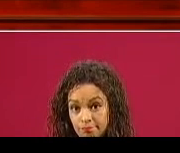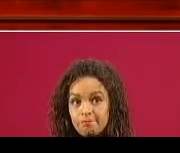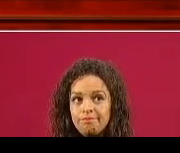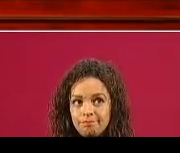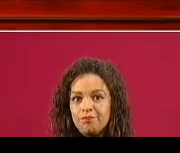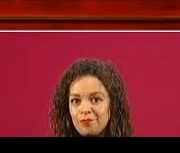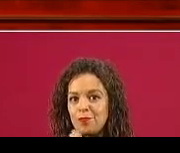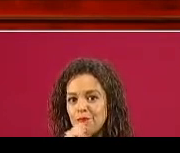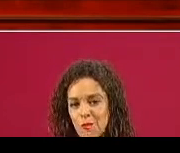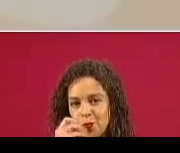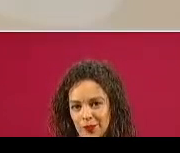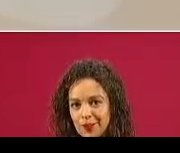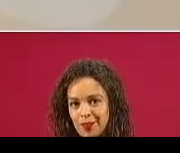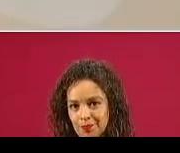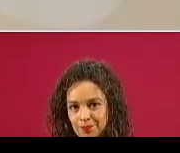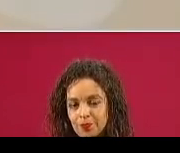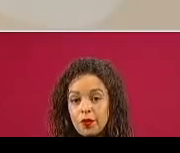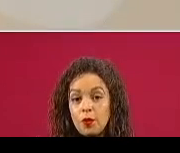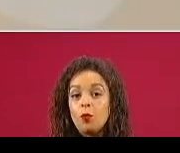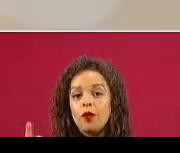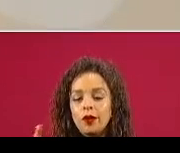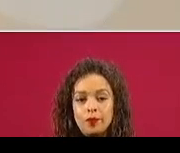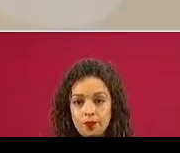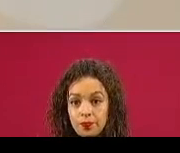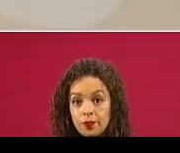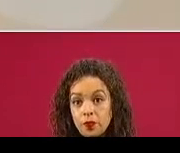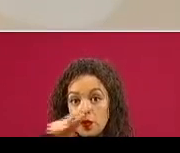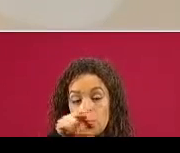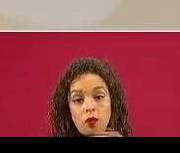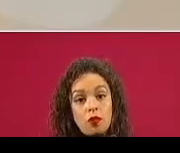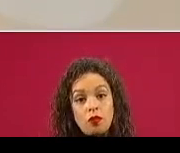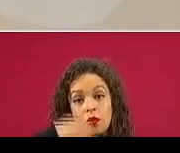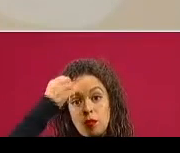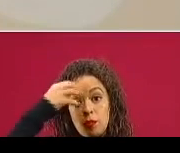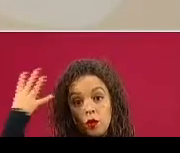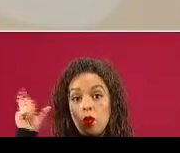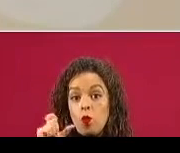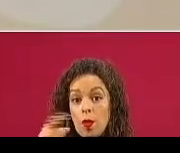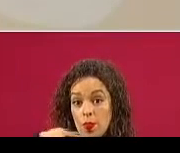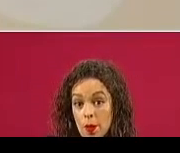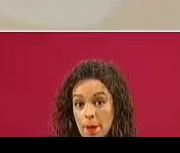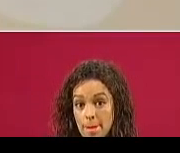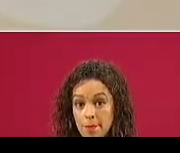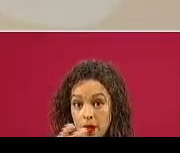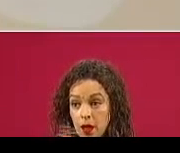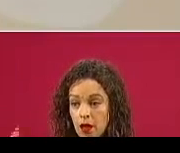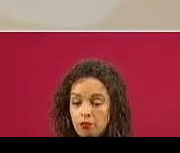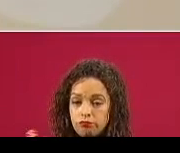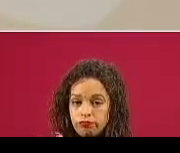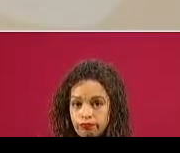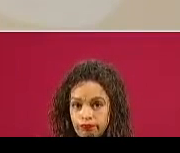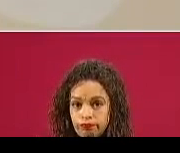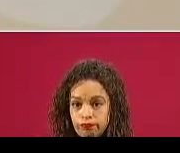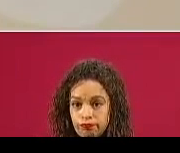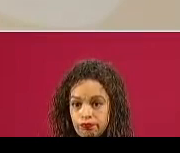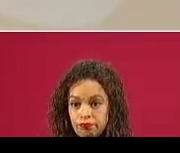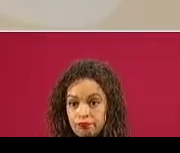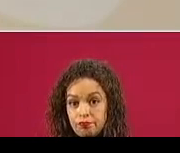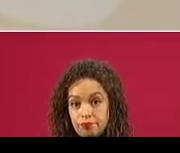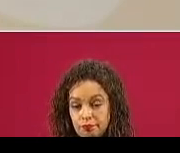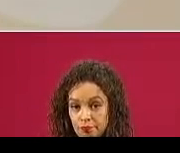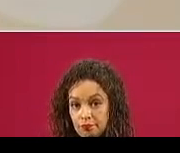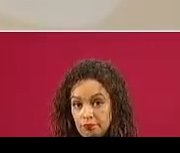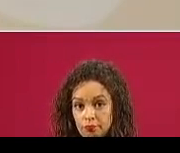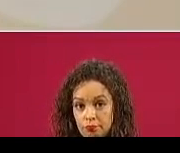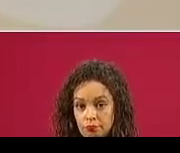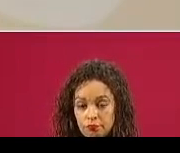recordar a usted y a toda la audiencia que desde que empezó este periodo de gobierno estamos empeñados en transformar el Sistema